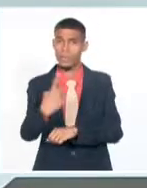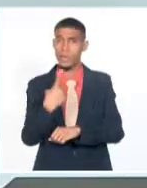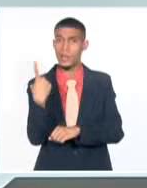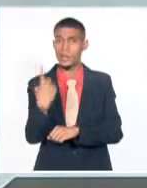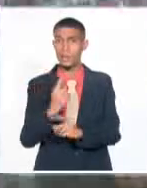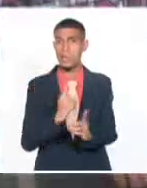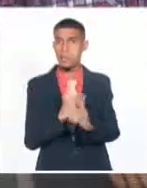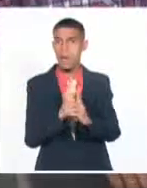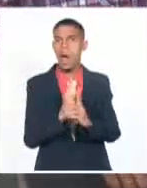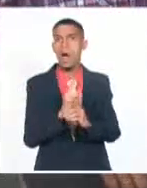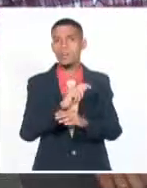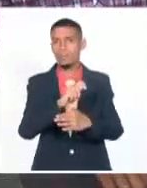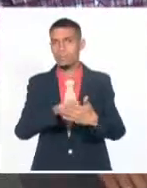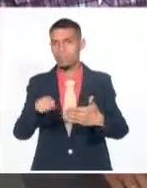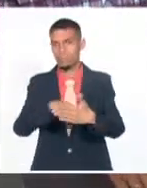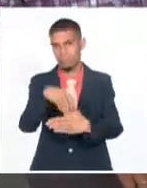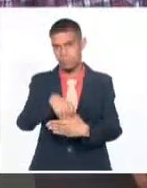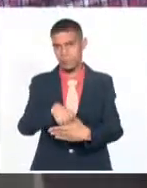electores.